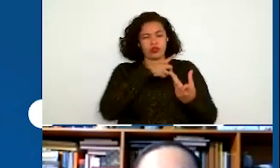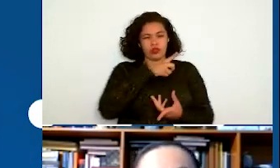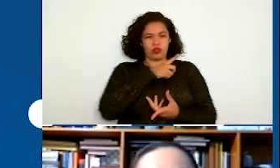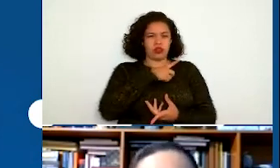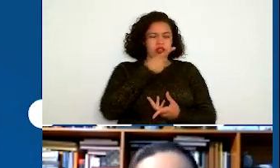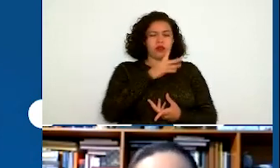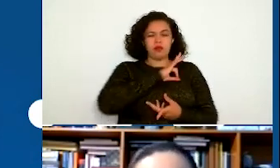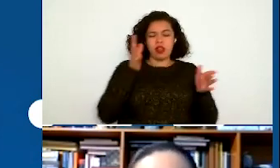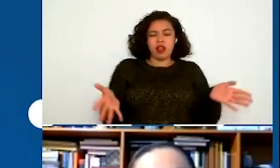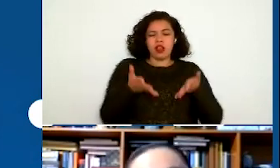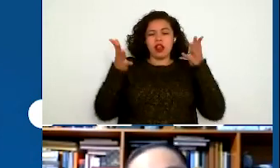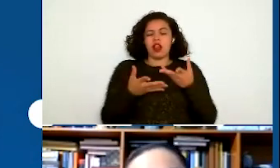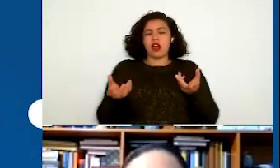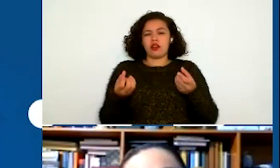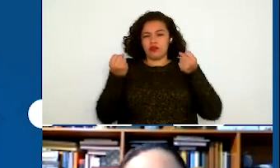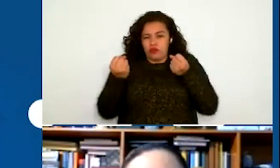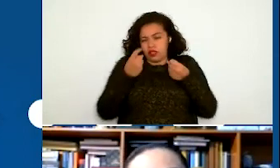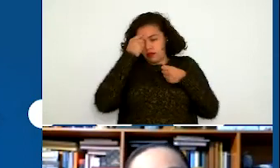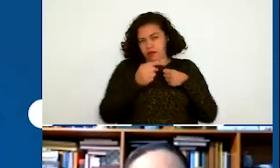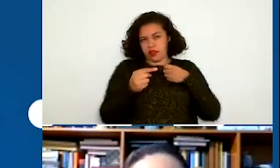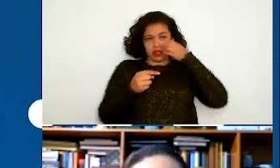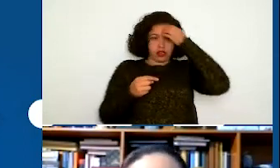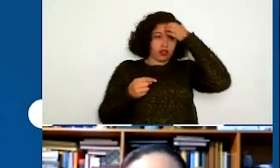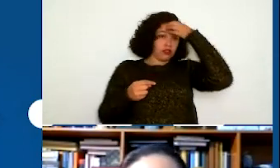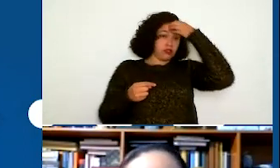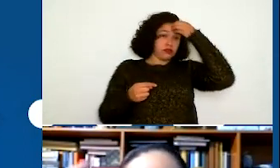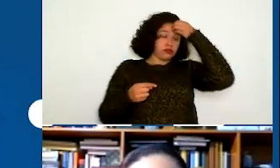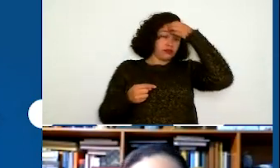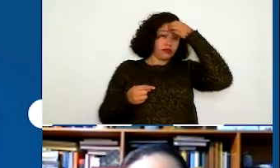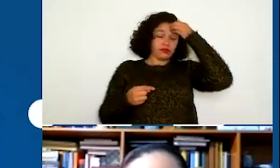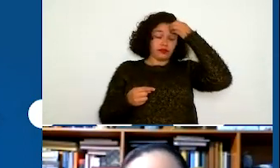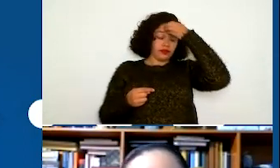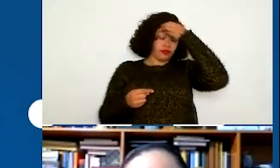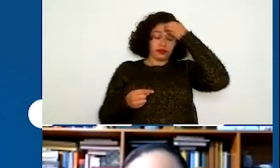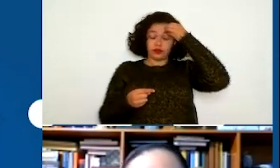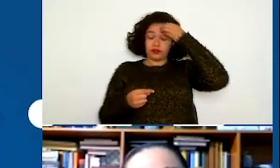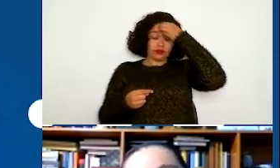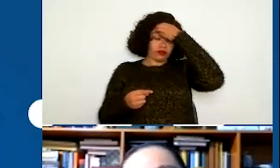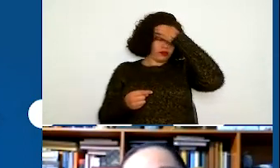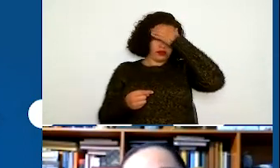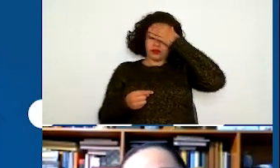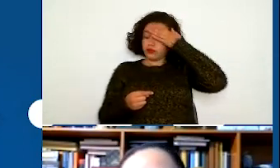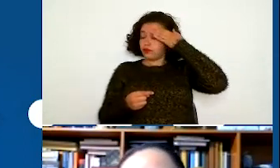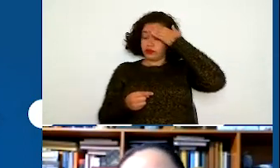motivada, fortalecida para que pueda encontrar y pueda incluso interiorizar, sensibilizarse,